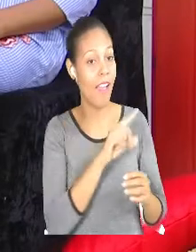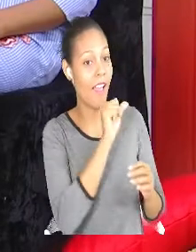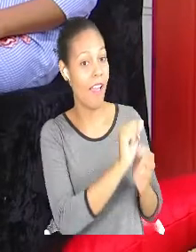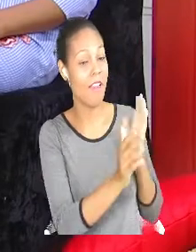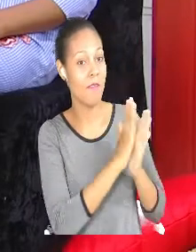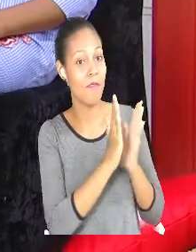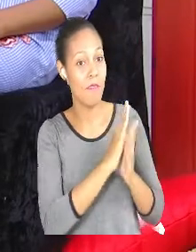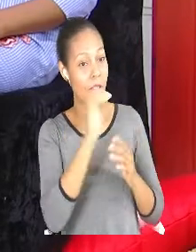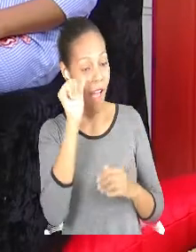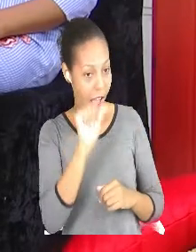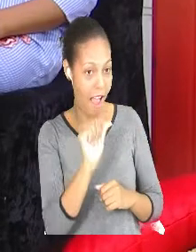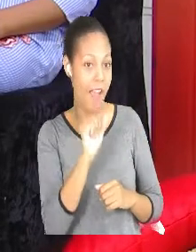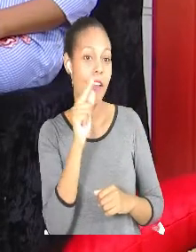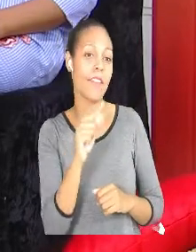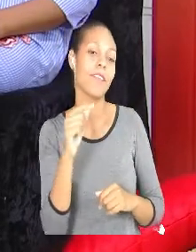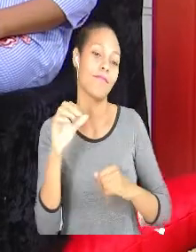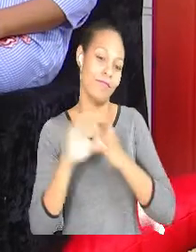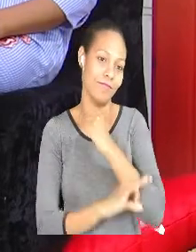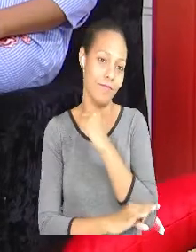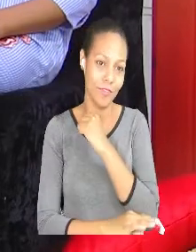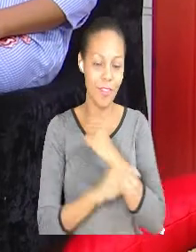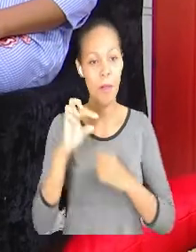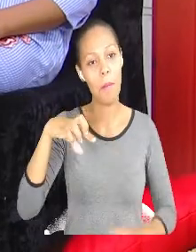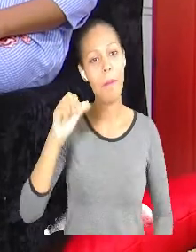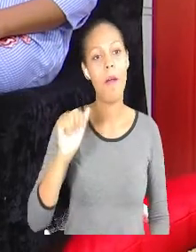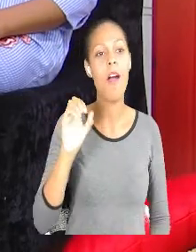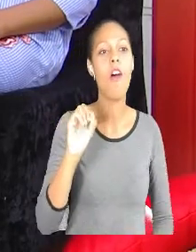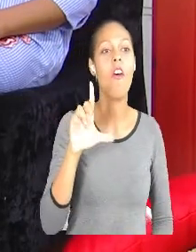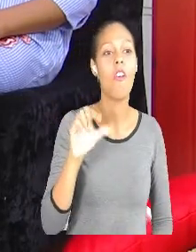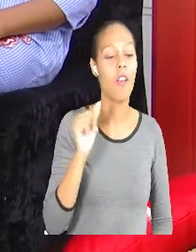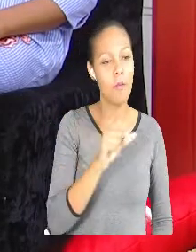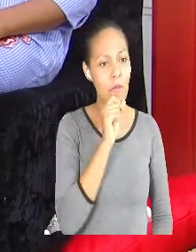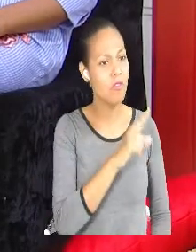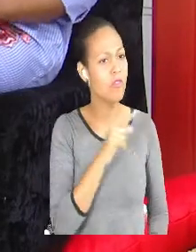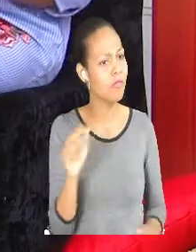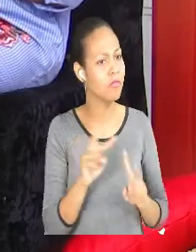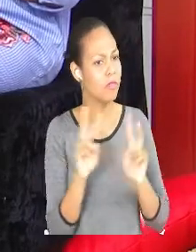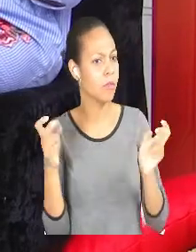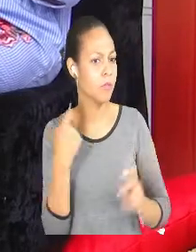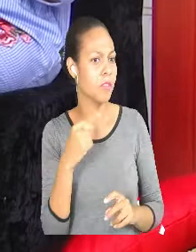nuestra psicóloga Paola Rincón, que nos va a hablar acerca de este tema.